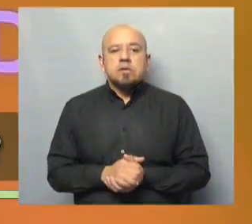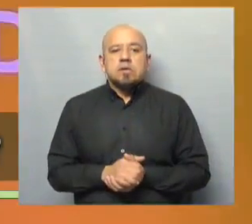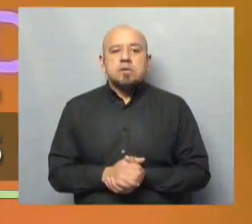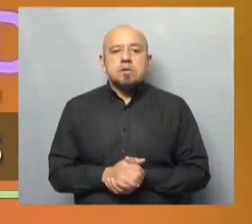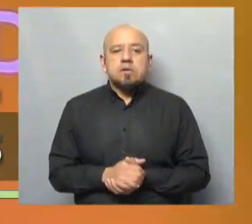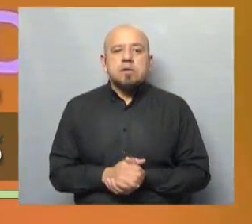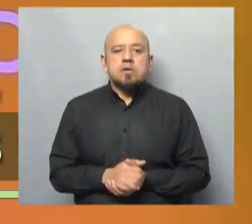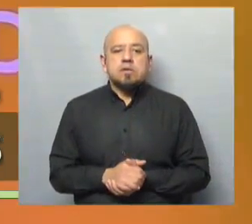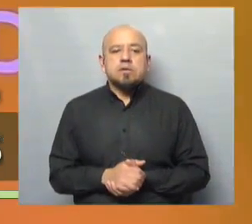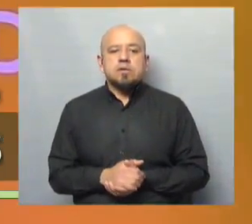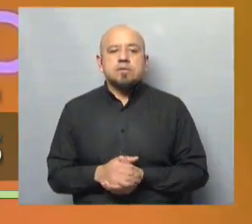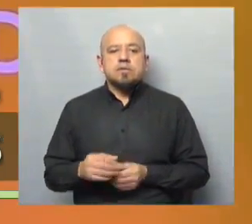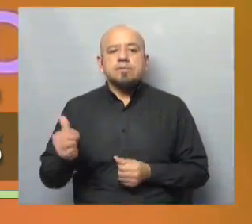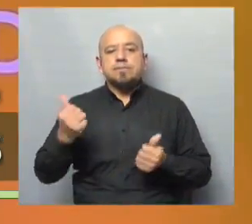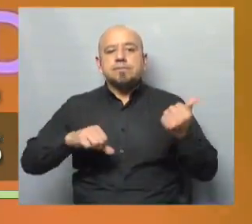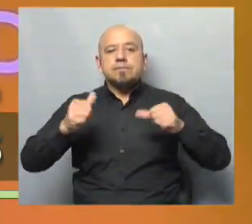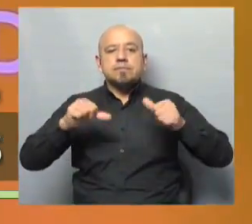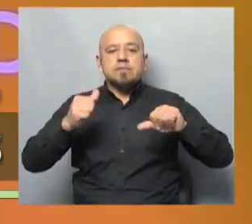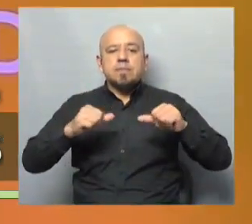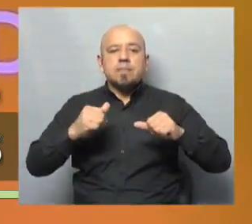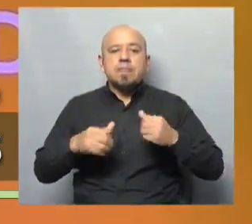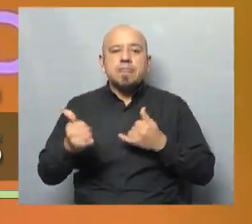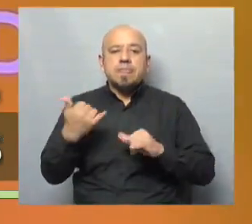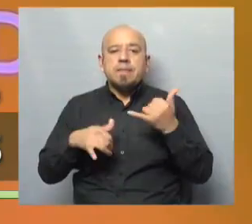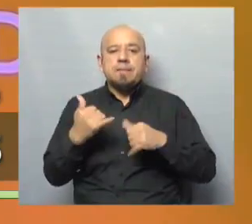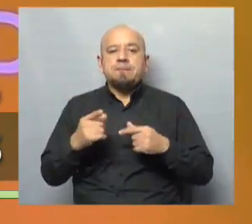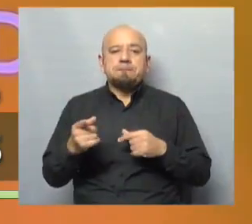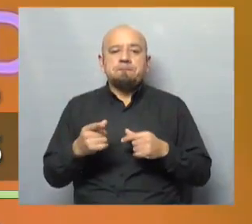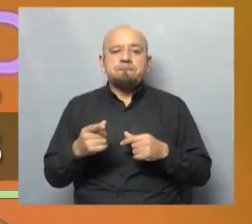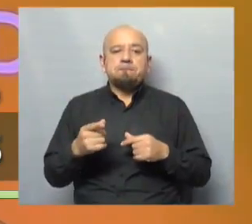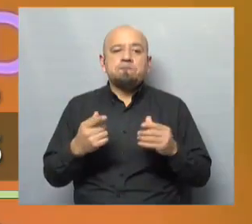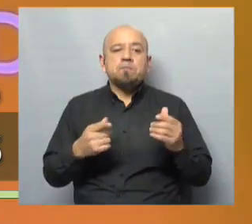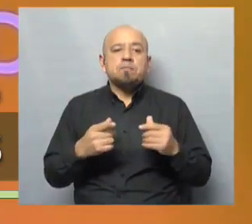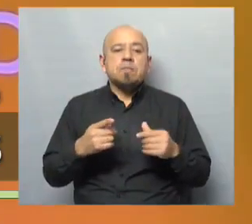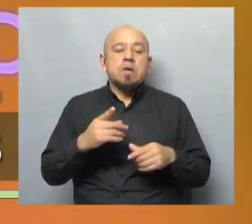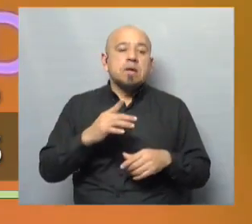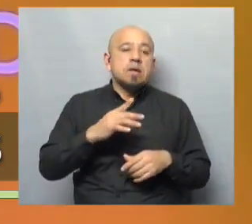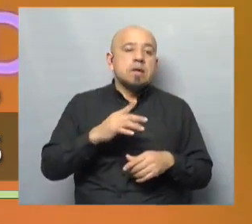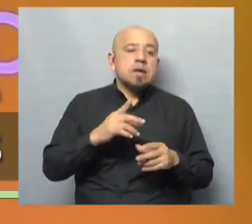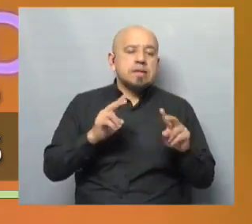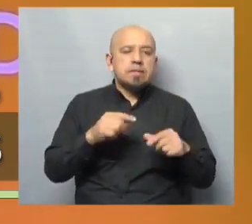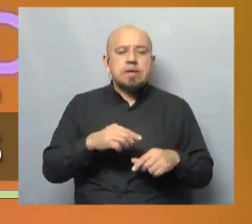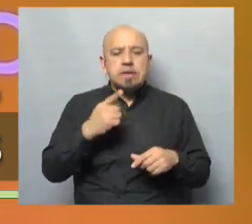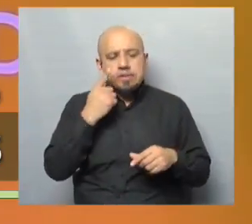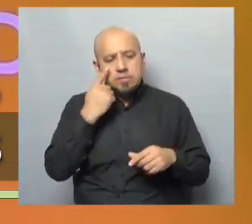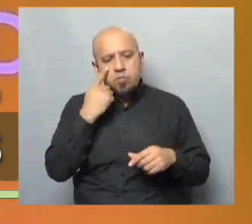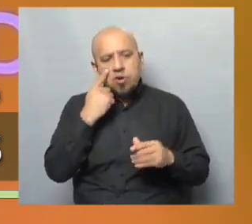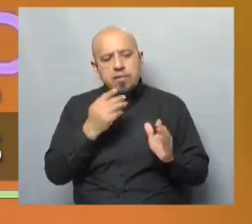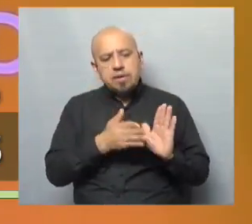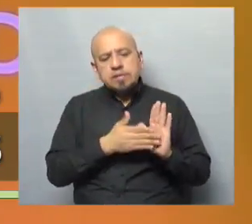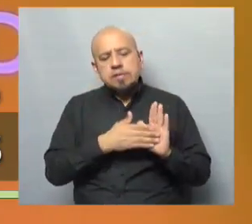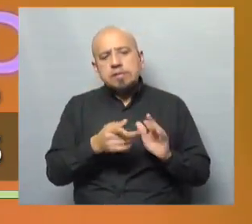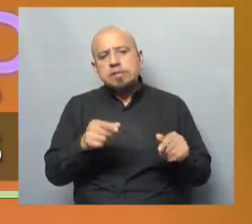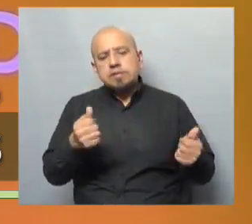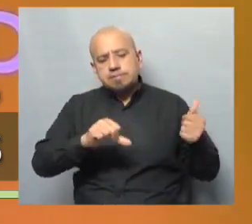el laboratorio te informa resultados de exámenes y los resultados tienen un impacto en la clínica el médico clínico toma decisiones